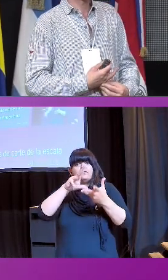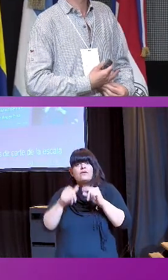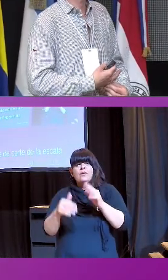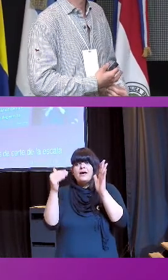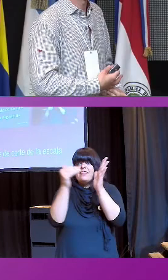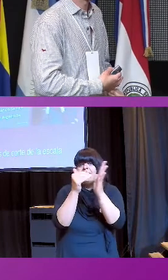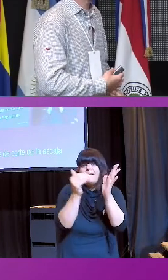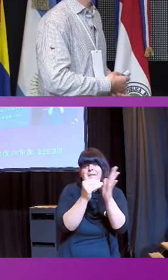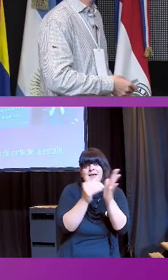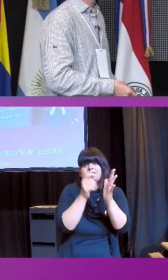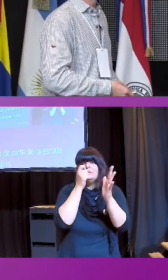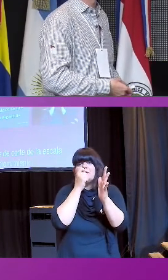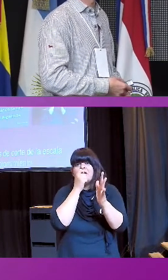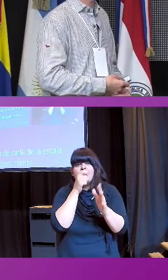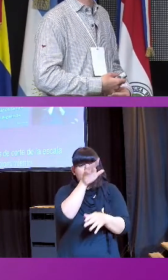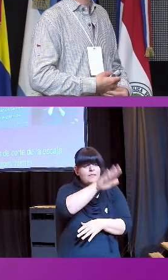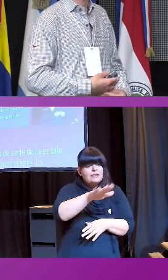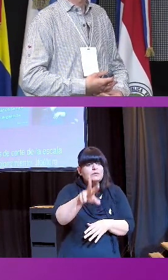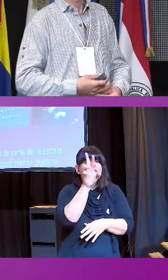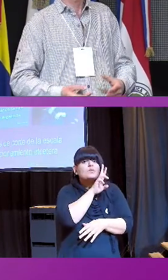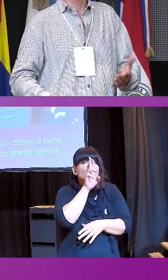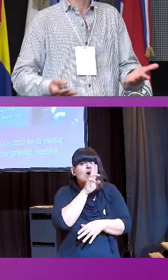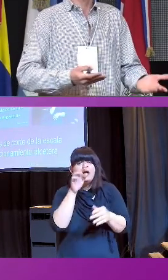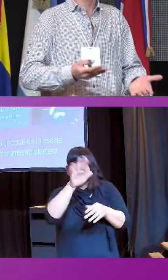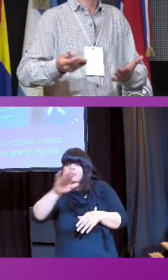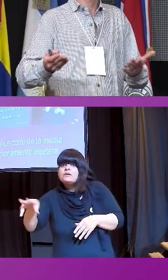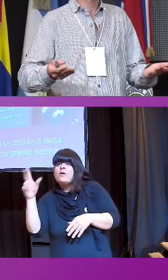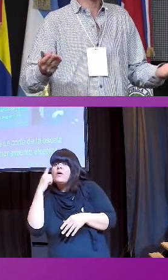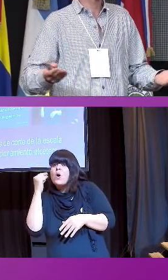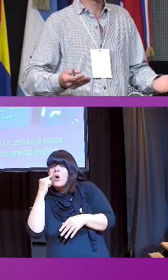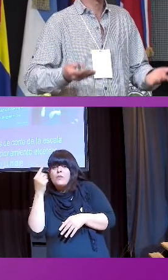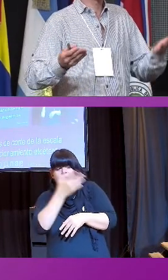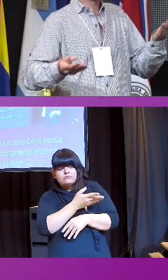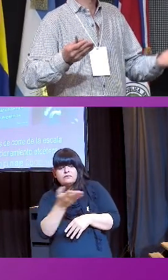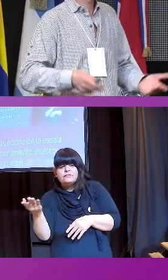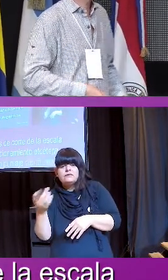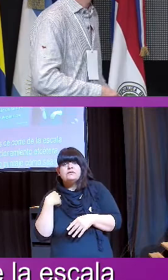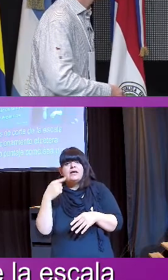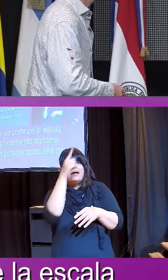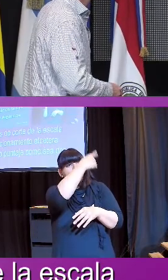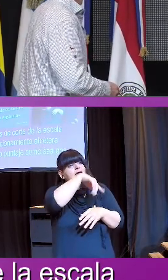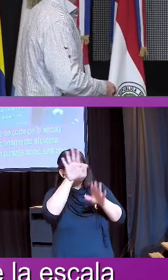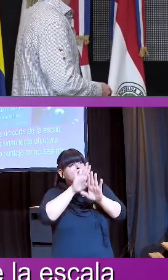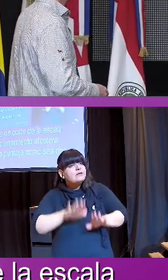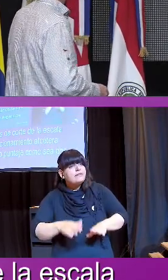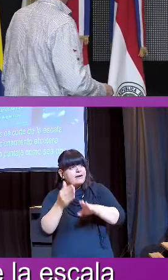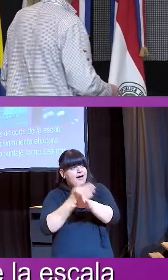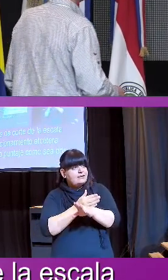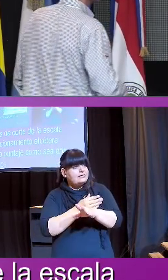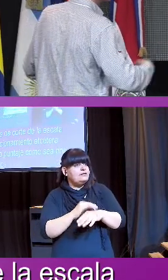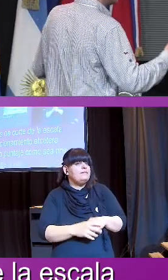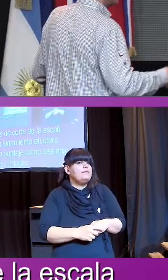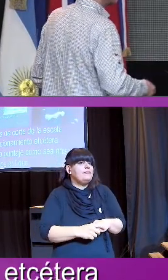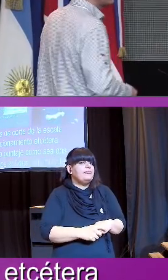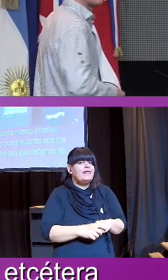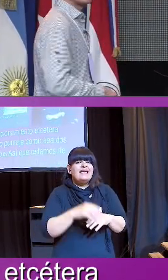edades, sexos, nivel de funcionamiento, etc. Quiere decir que por ahí es distintos puntajes como ACA2 para hacer el diagnóstico en distintas edades. Así que estamos